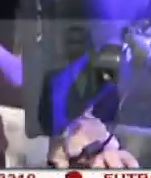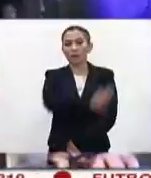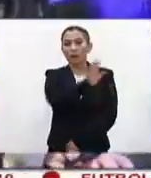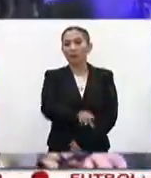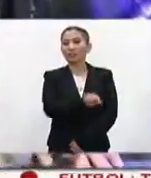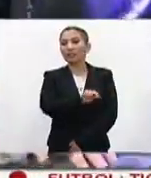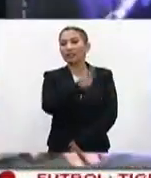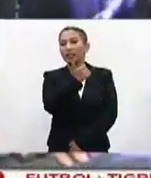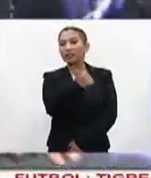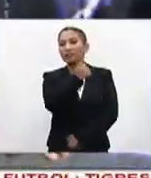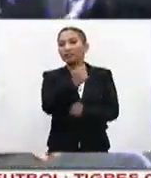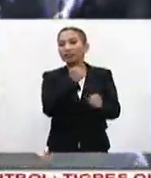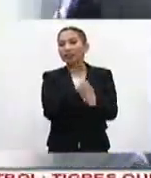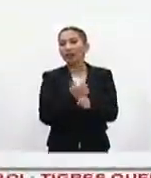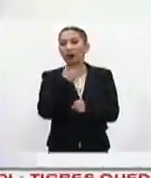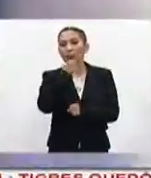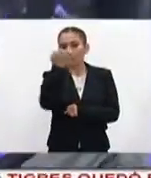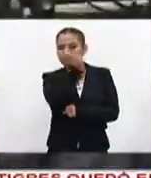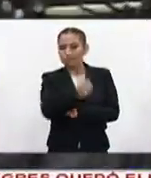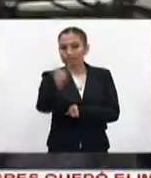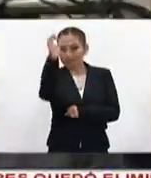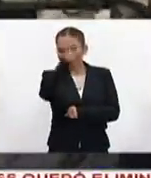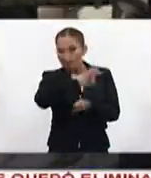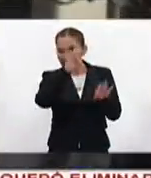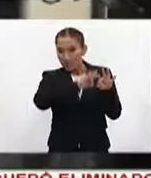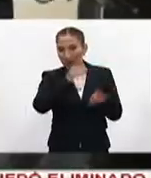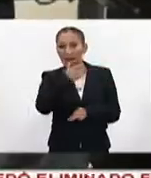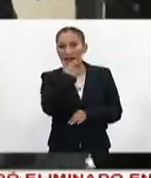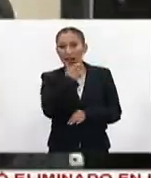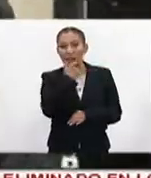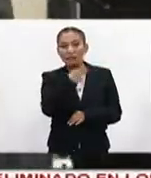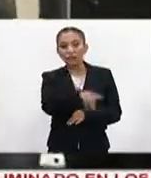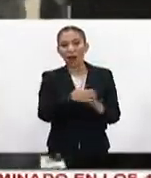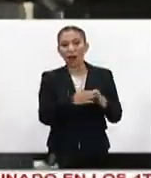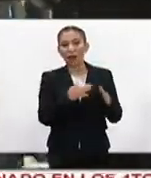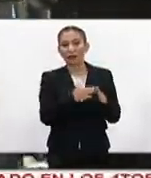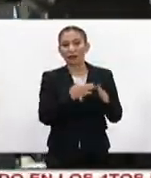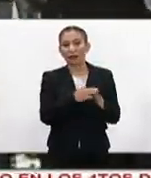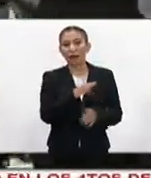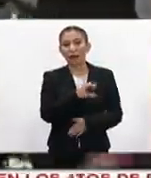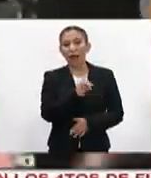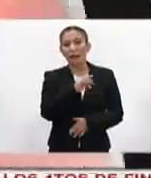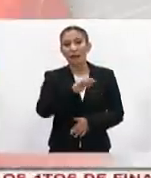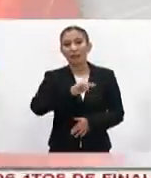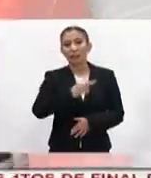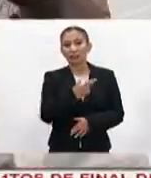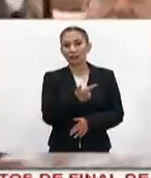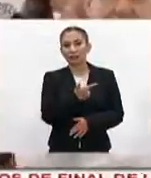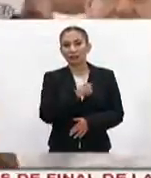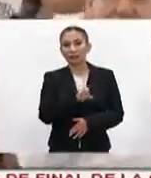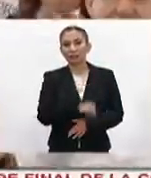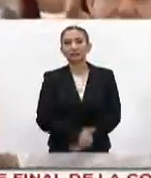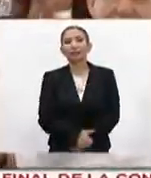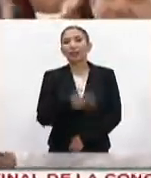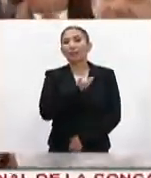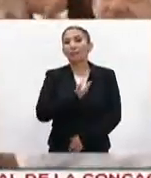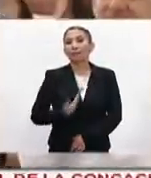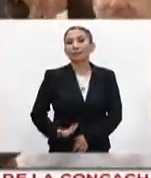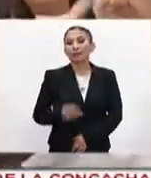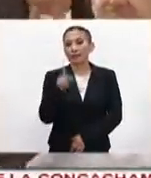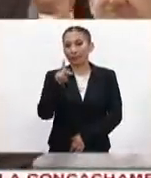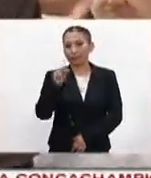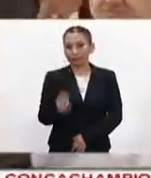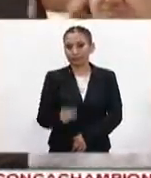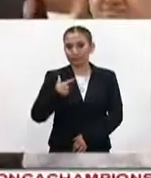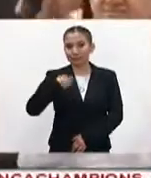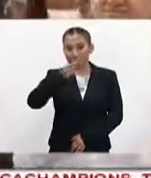Fallece a los 76 años el físico británico Stephen Hawking en su casa de Cambridge. El presidente Enrique